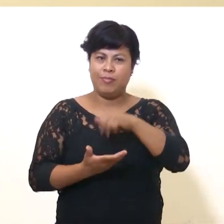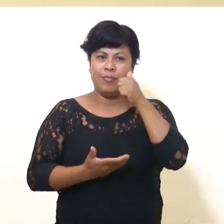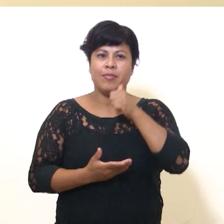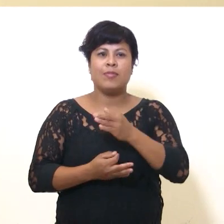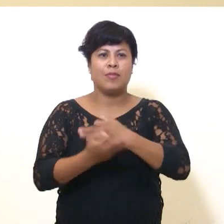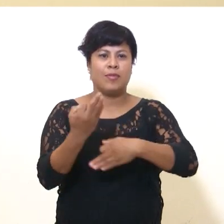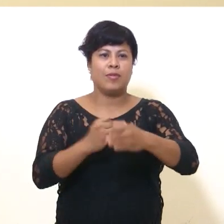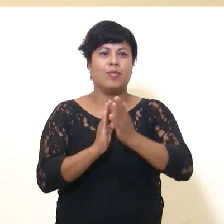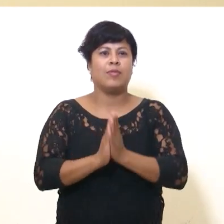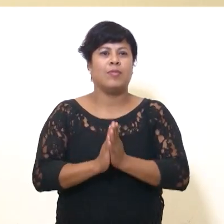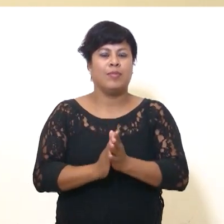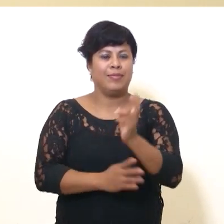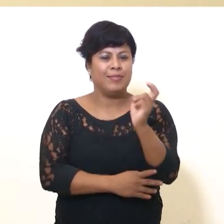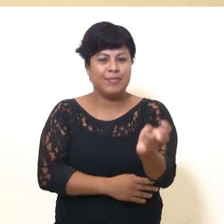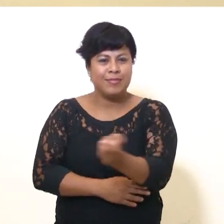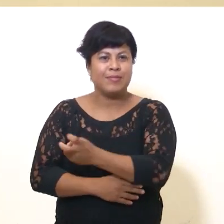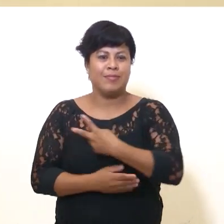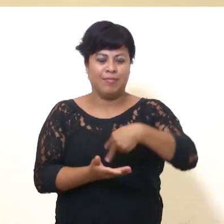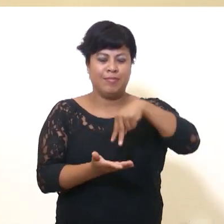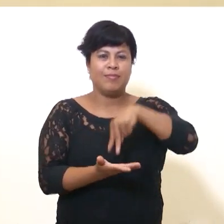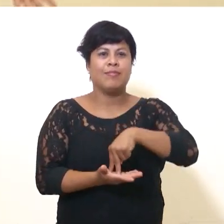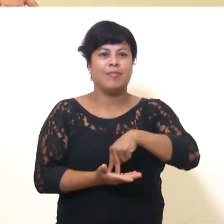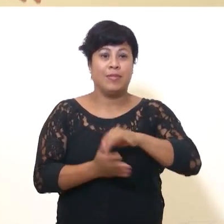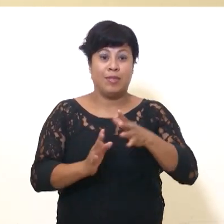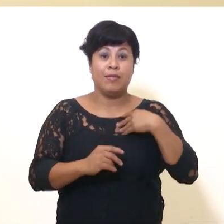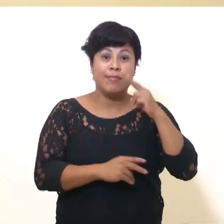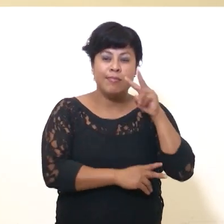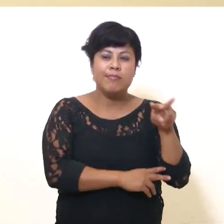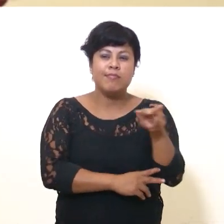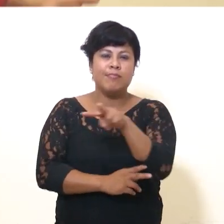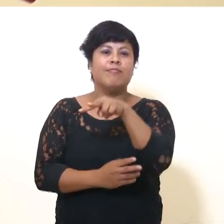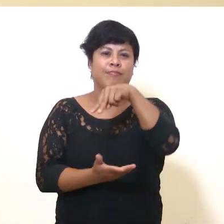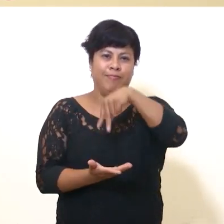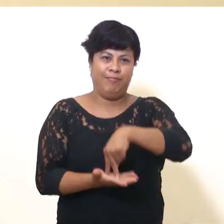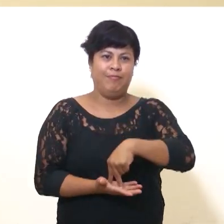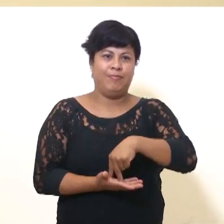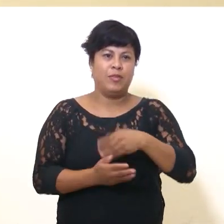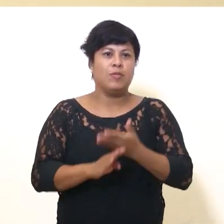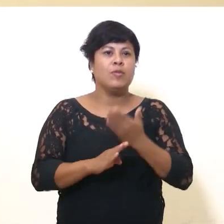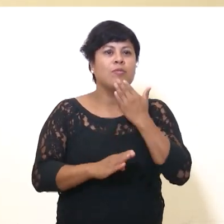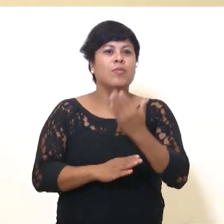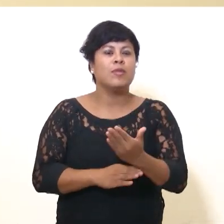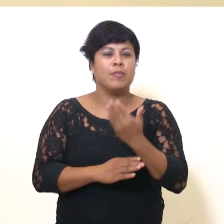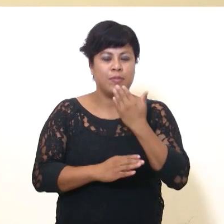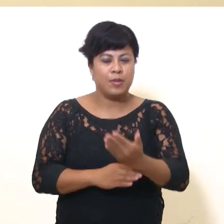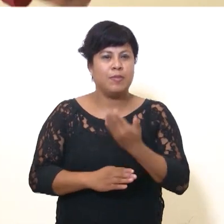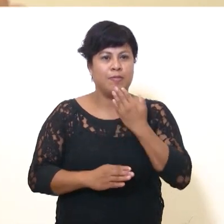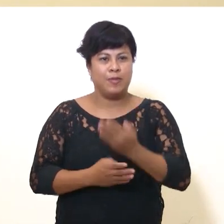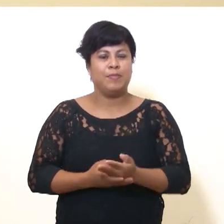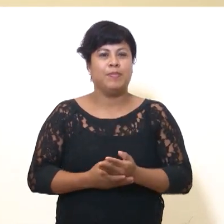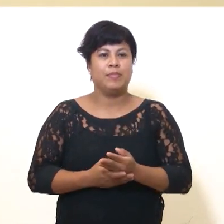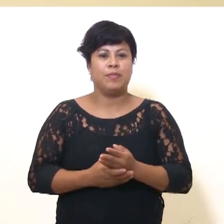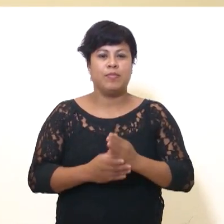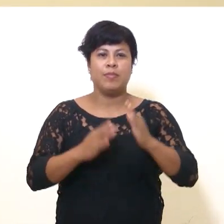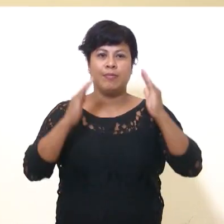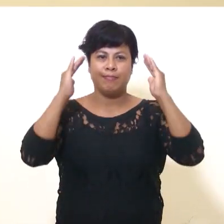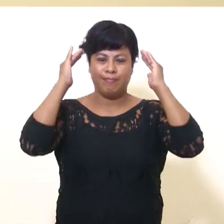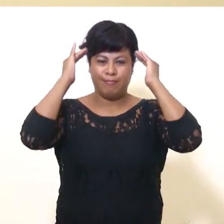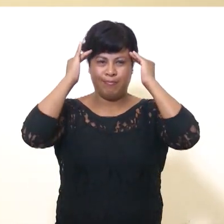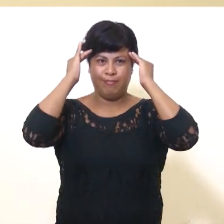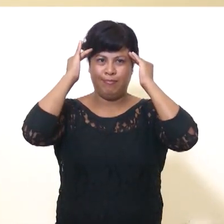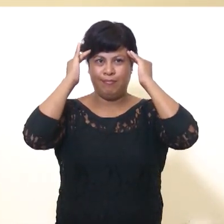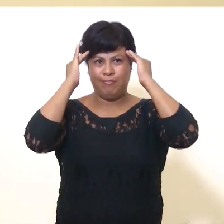hagan, no se hagan. Paraditos, paraditos, paraditos. Eso, ya vi que todos están paraditos. Muy bien, vamos a